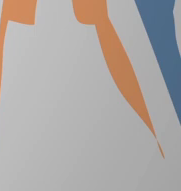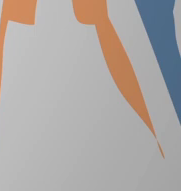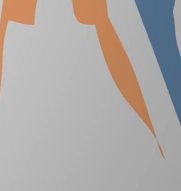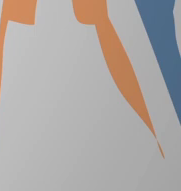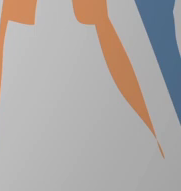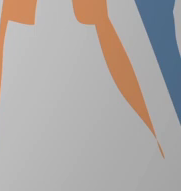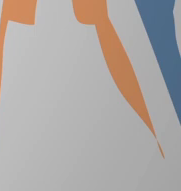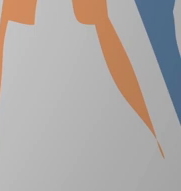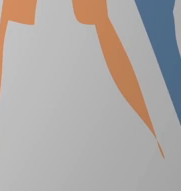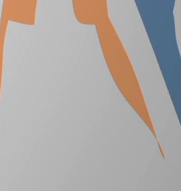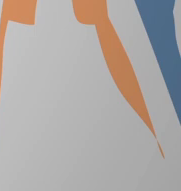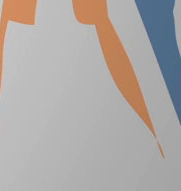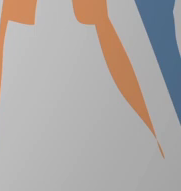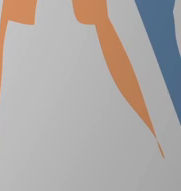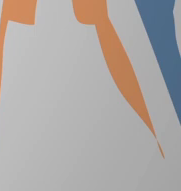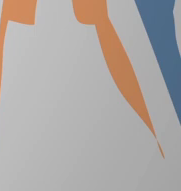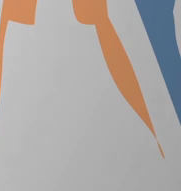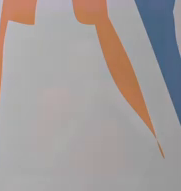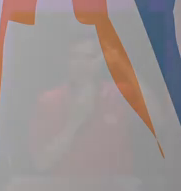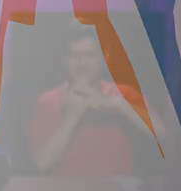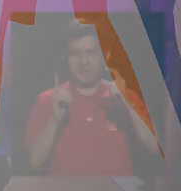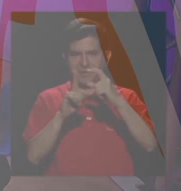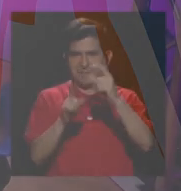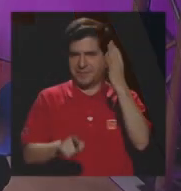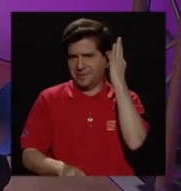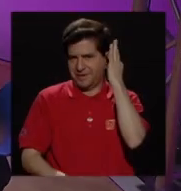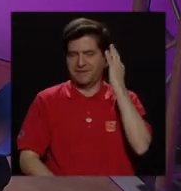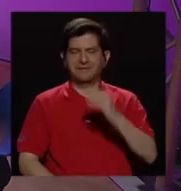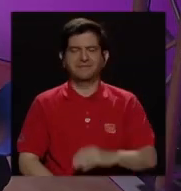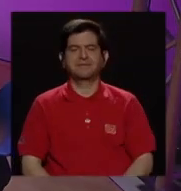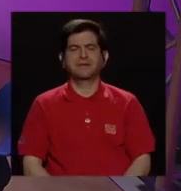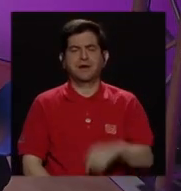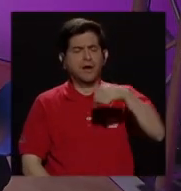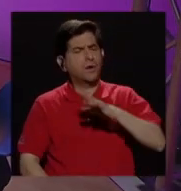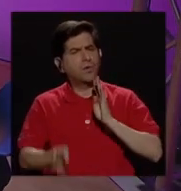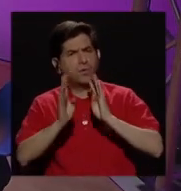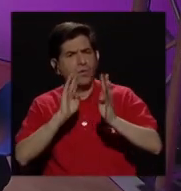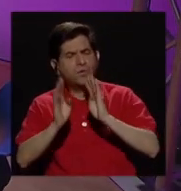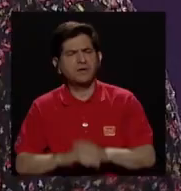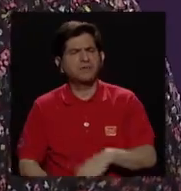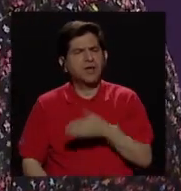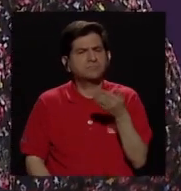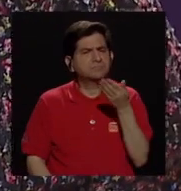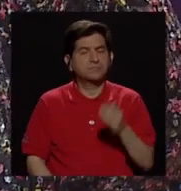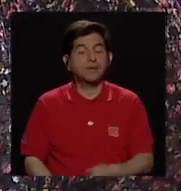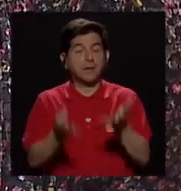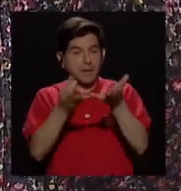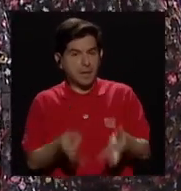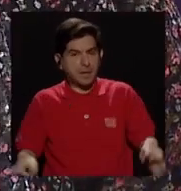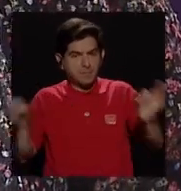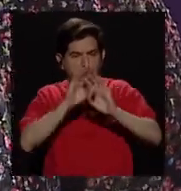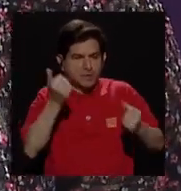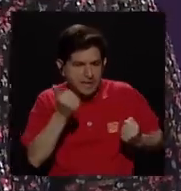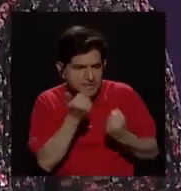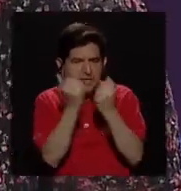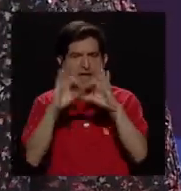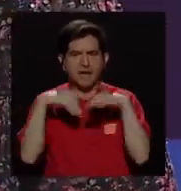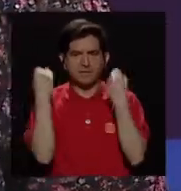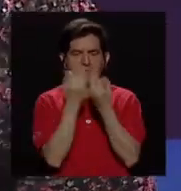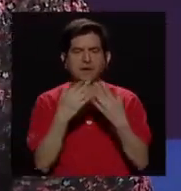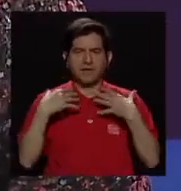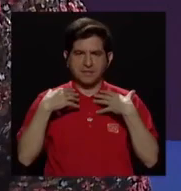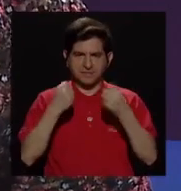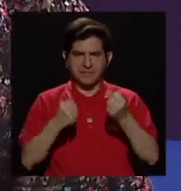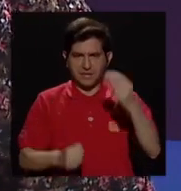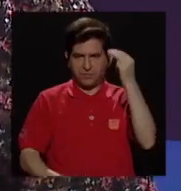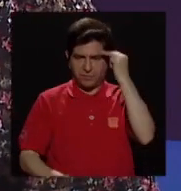Nos encontramos una vez más en Palabra de Mujer. Hoy hablaremos sobre la importancia del apoyo familiar para la salud